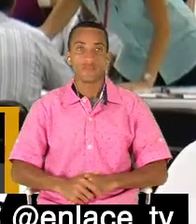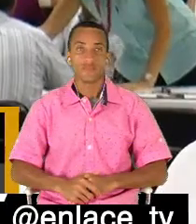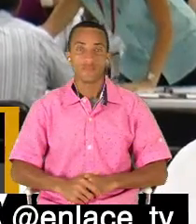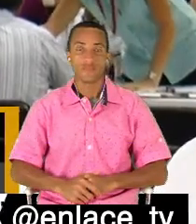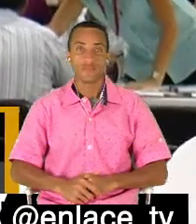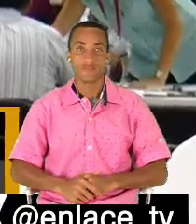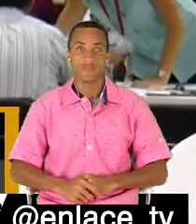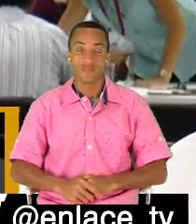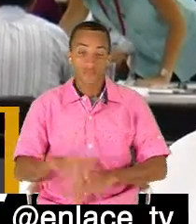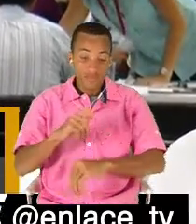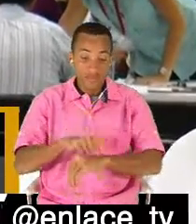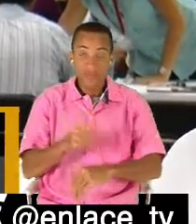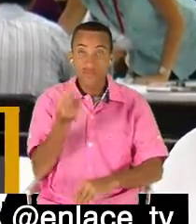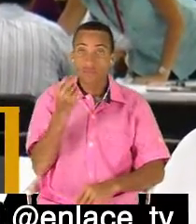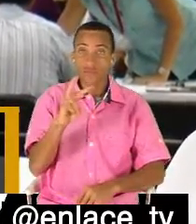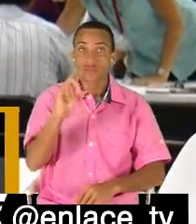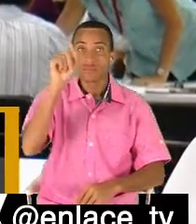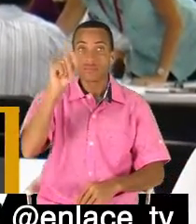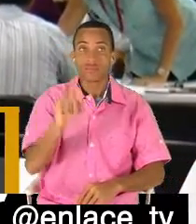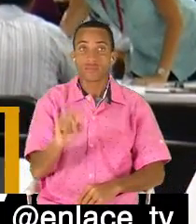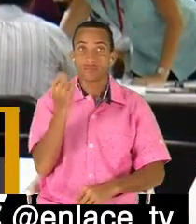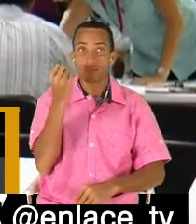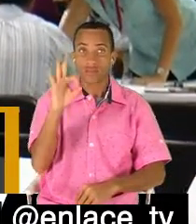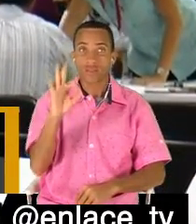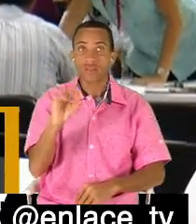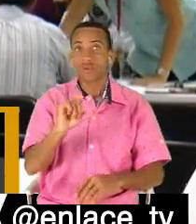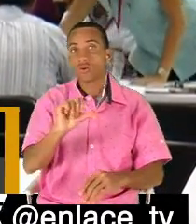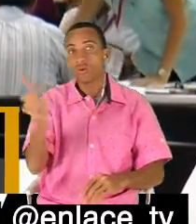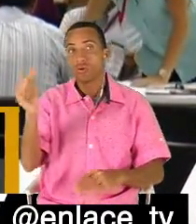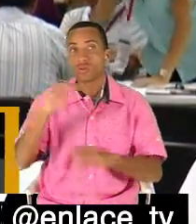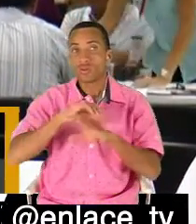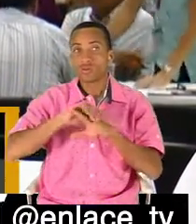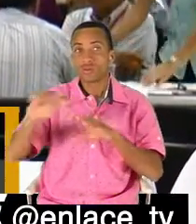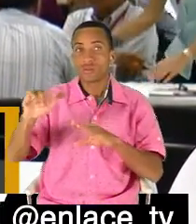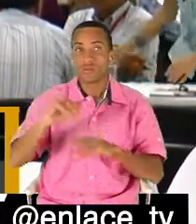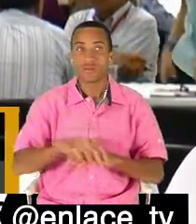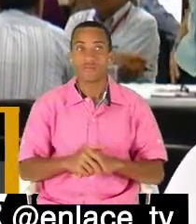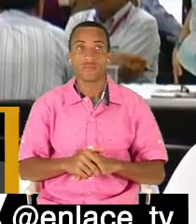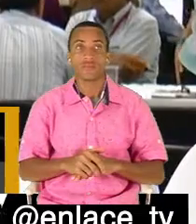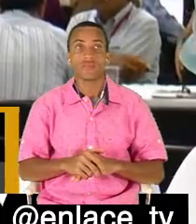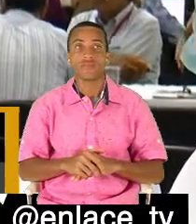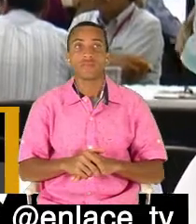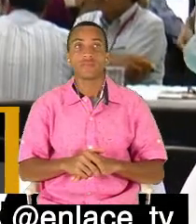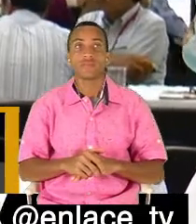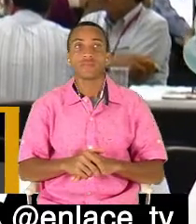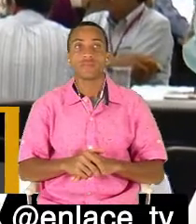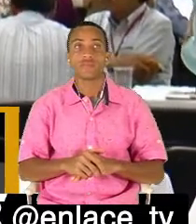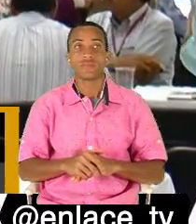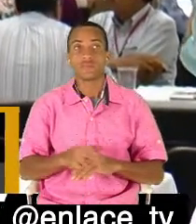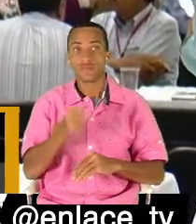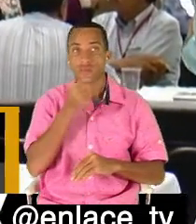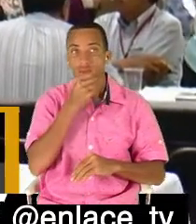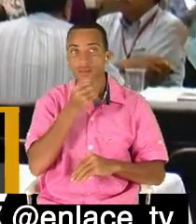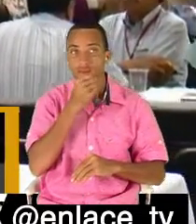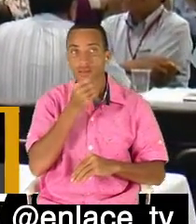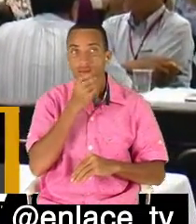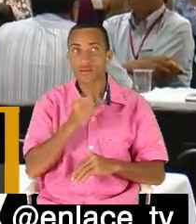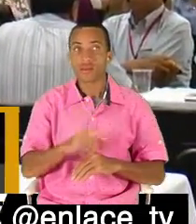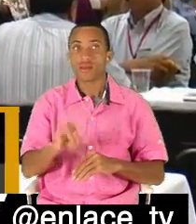12 del mediodía, 13 minutos, tenemos otro invitado, pero antes, señora periodista Yanir,